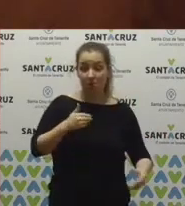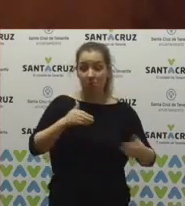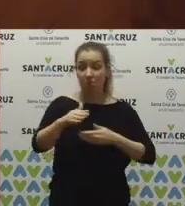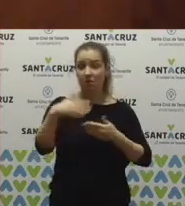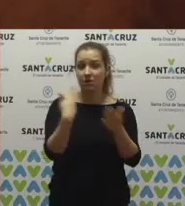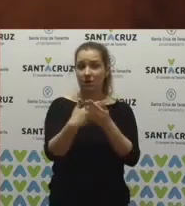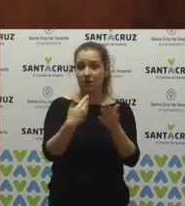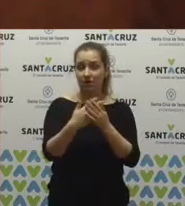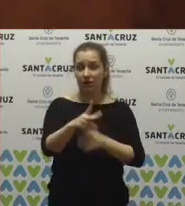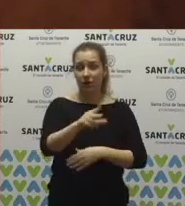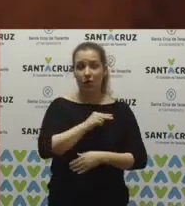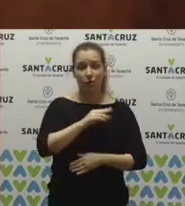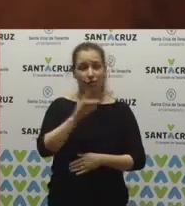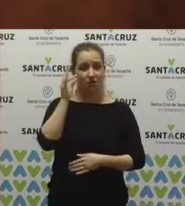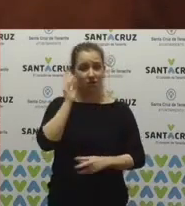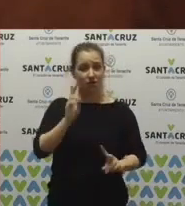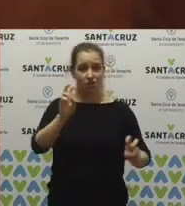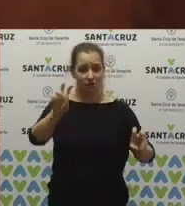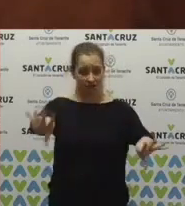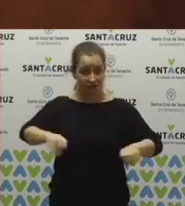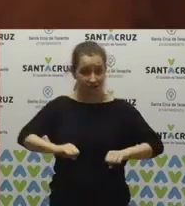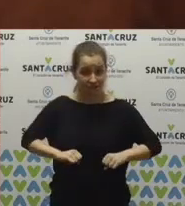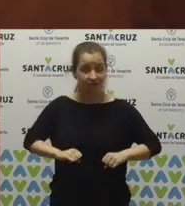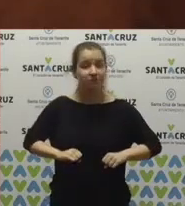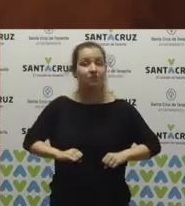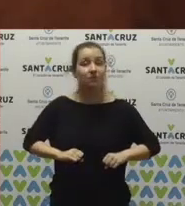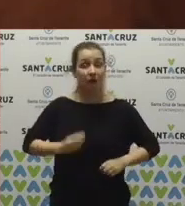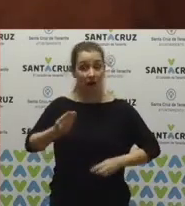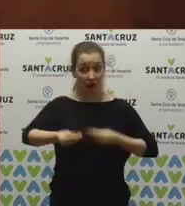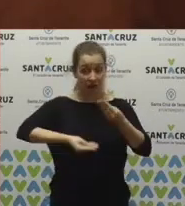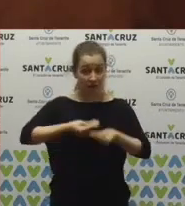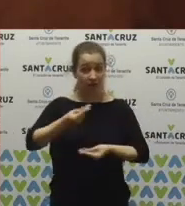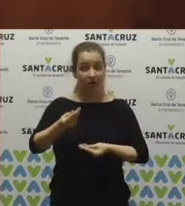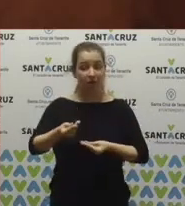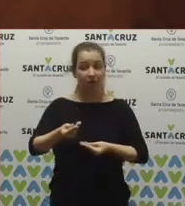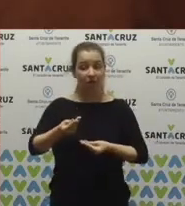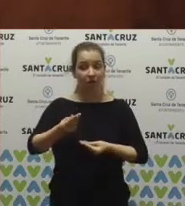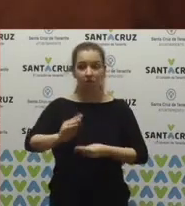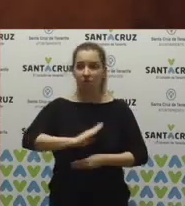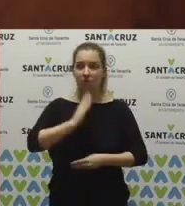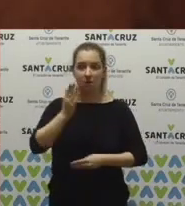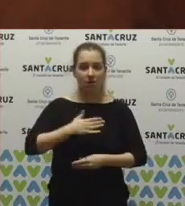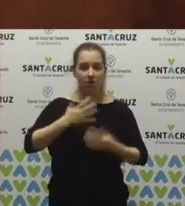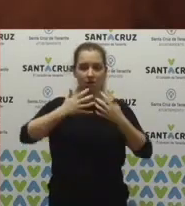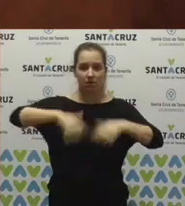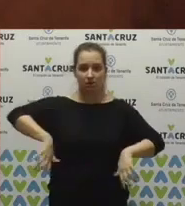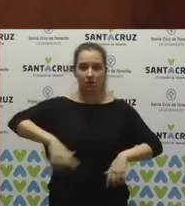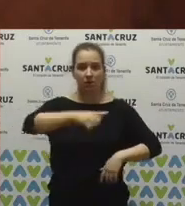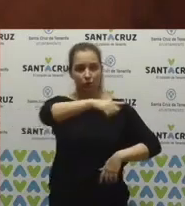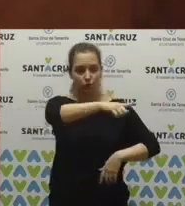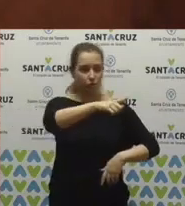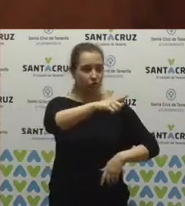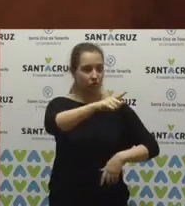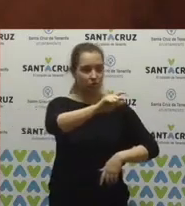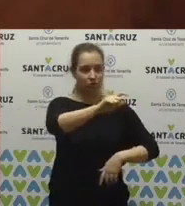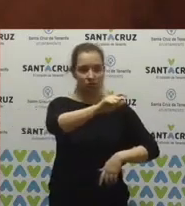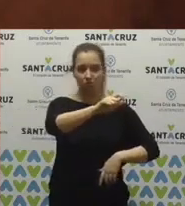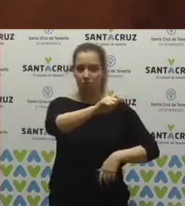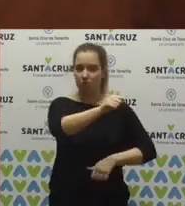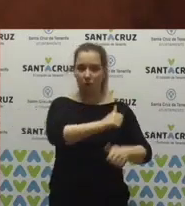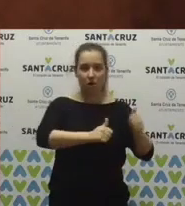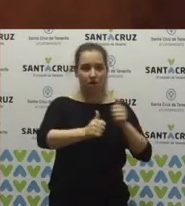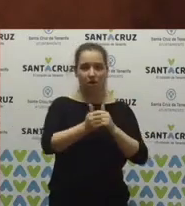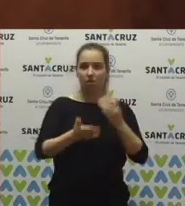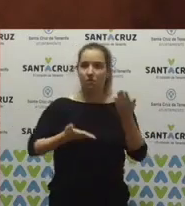concejala que tiene que tomar posesión tiene que hacerlo al día siguiente automáticamente usted es a la primera que pide la celebración de